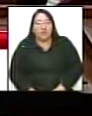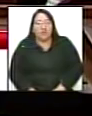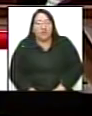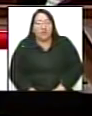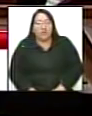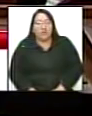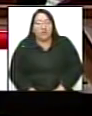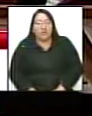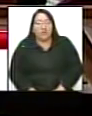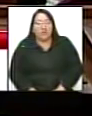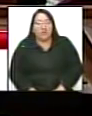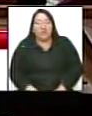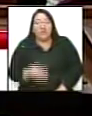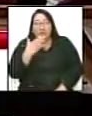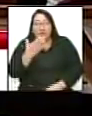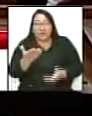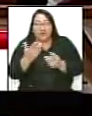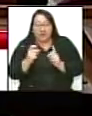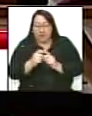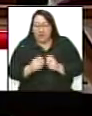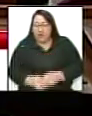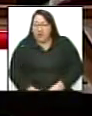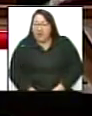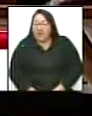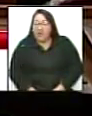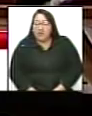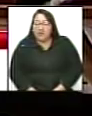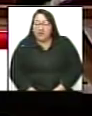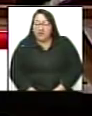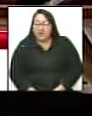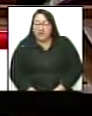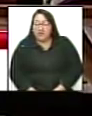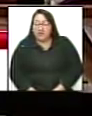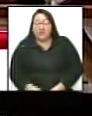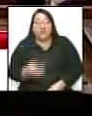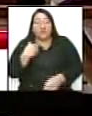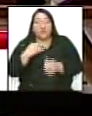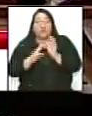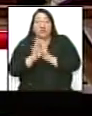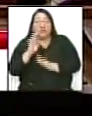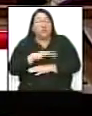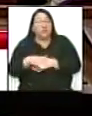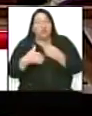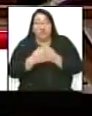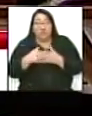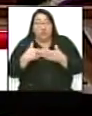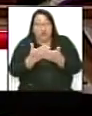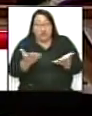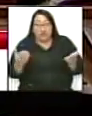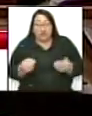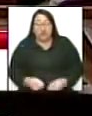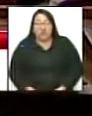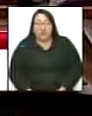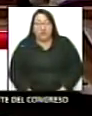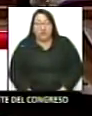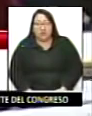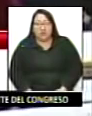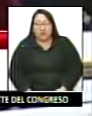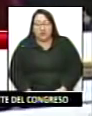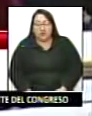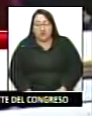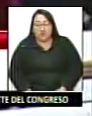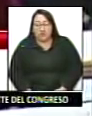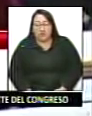Muchas gracias por cederme la palabra. Yo soy un emprendedor, al igual que todos los que estamos acá. Gracias a